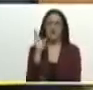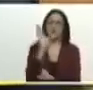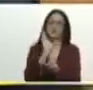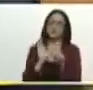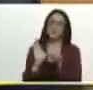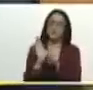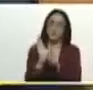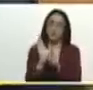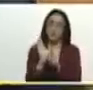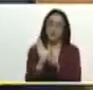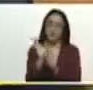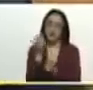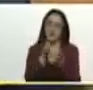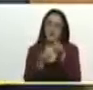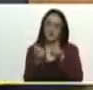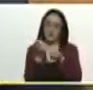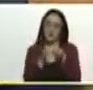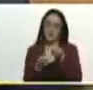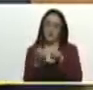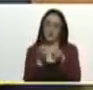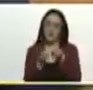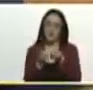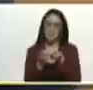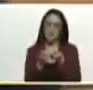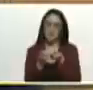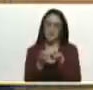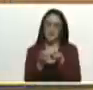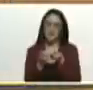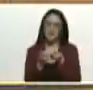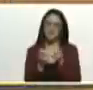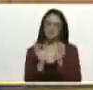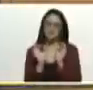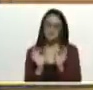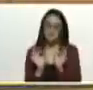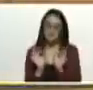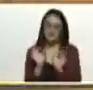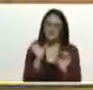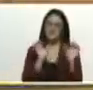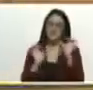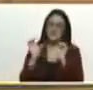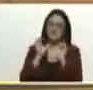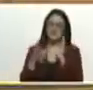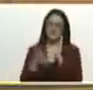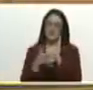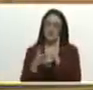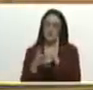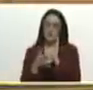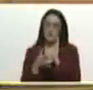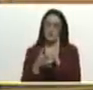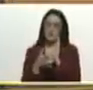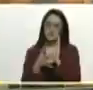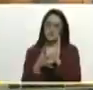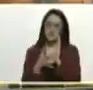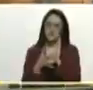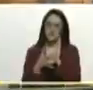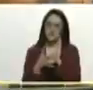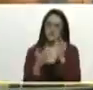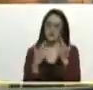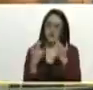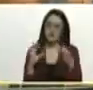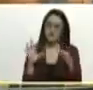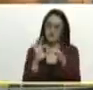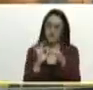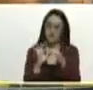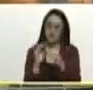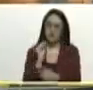cultural, económica, basada en ciencia y tecnología, basada en